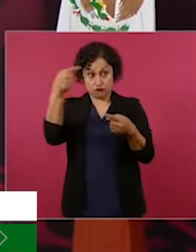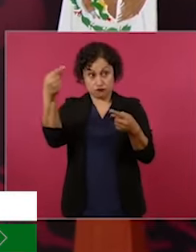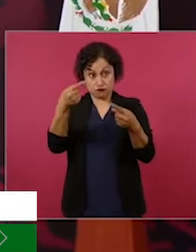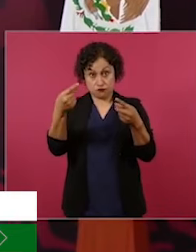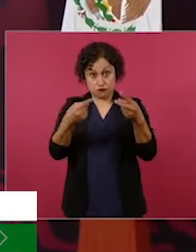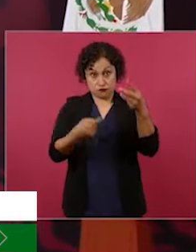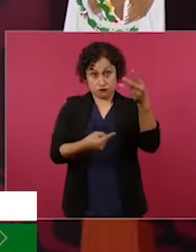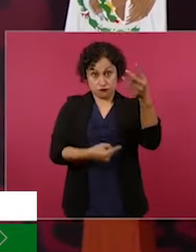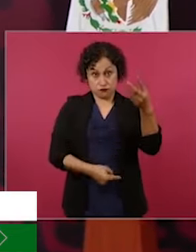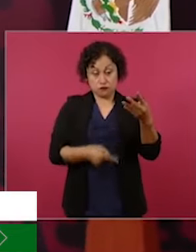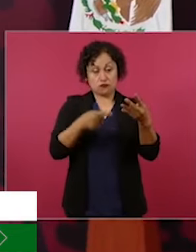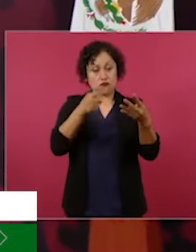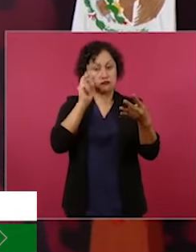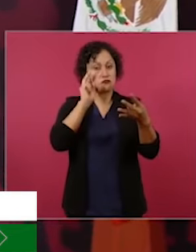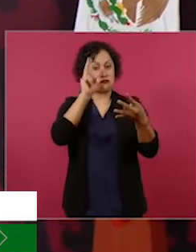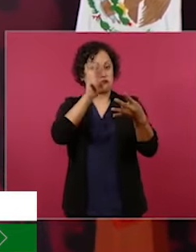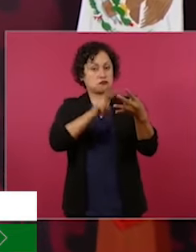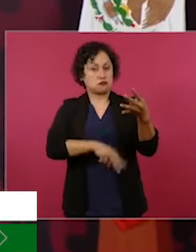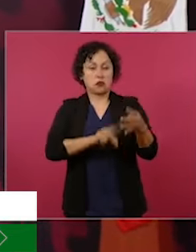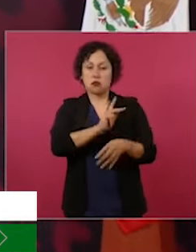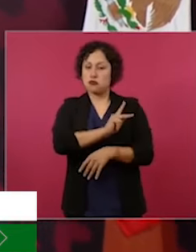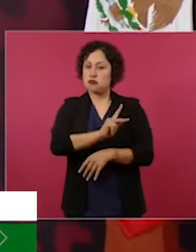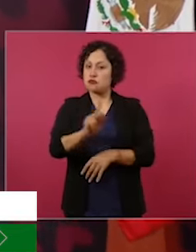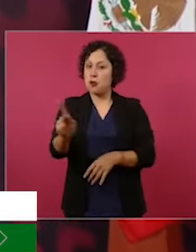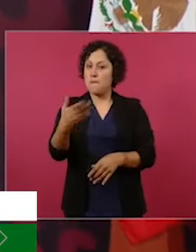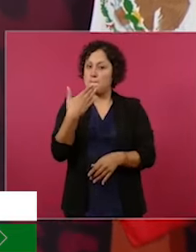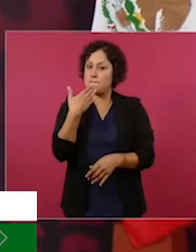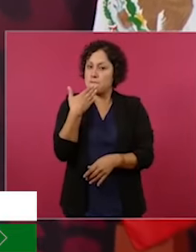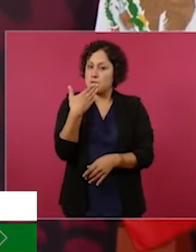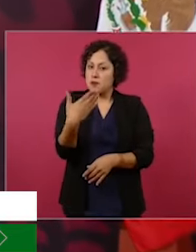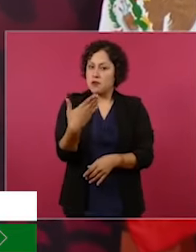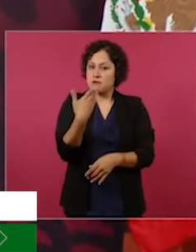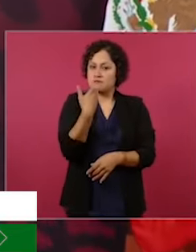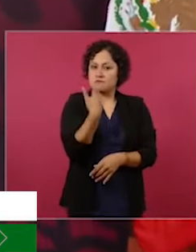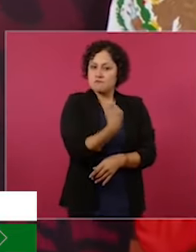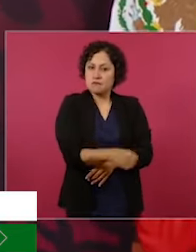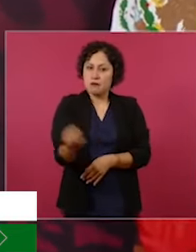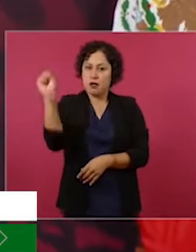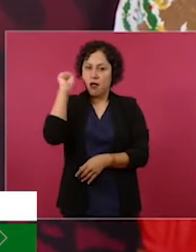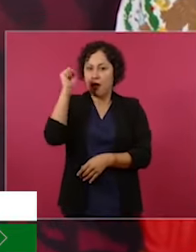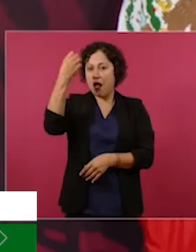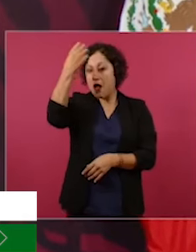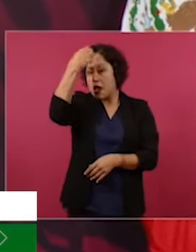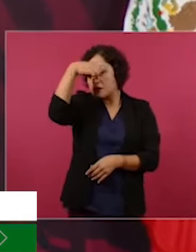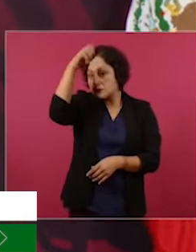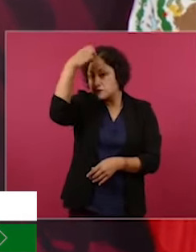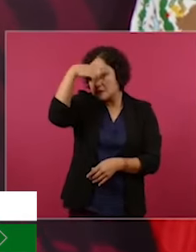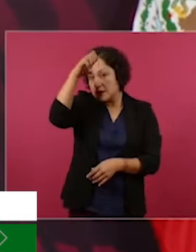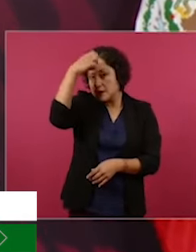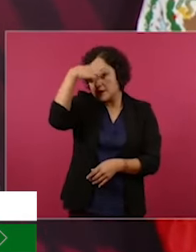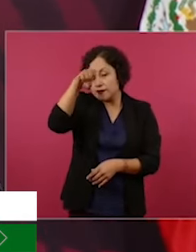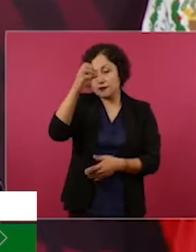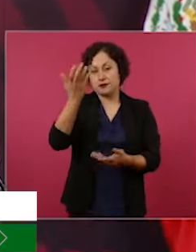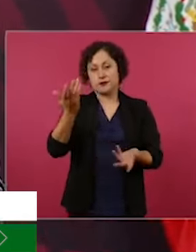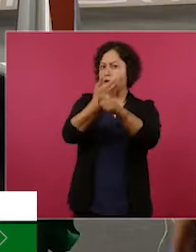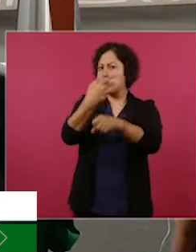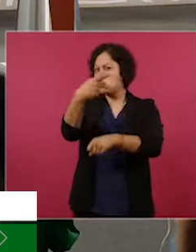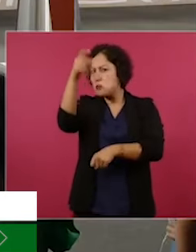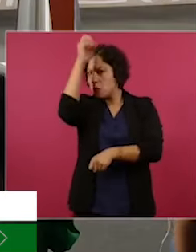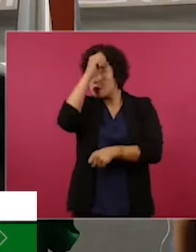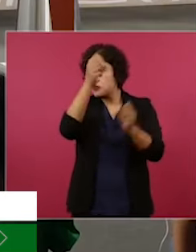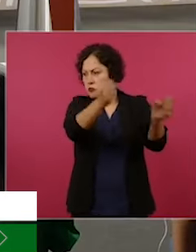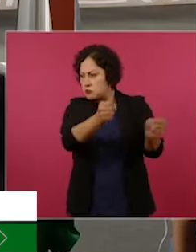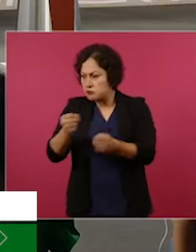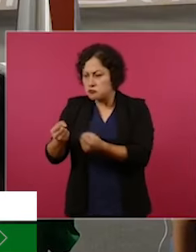el presidente Andrés Manuel López Obrador aplaudió los nombramientos de los primeros 6 integrantes del equipo de gobierno de Claudia Sheinbaum.